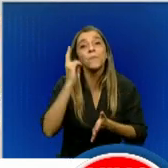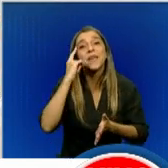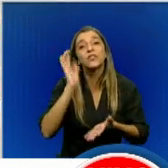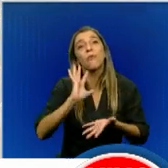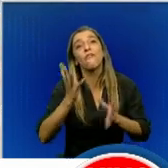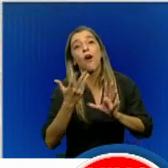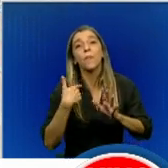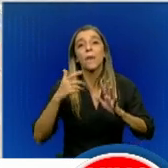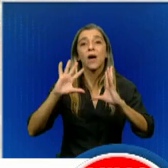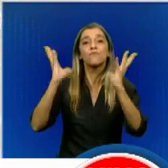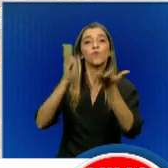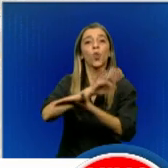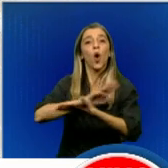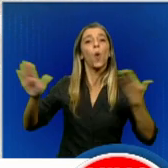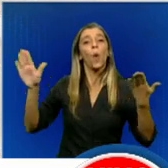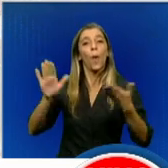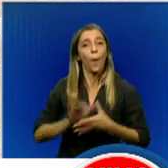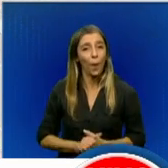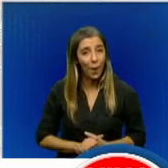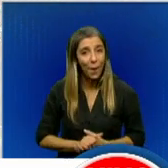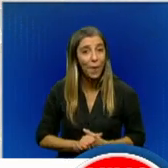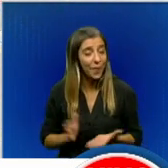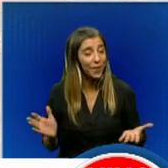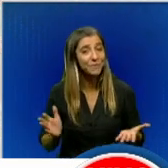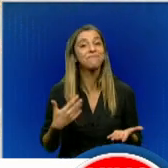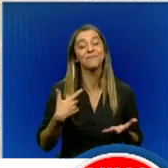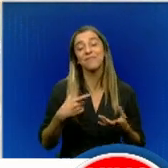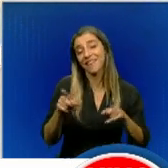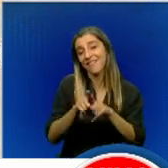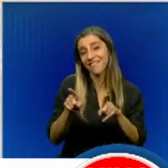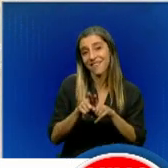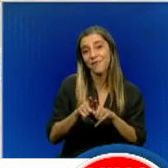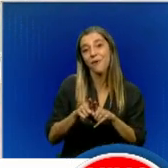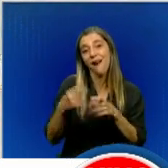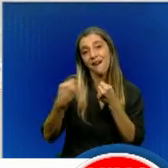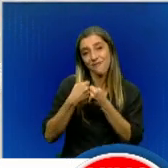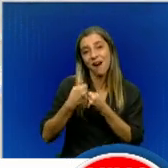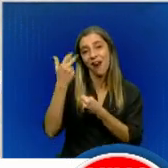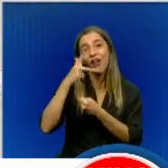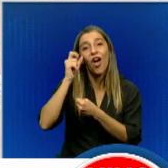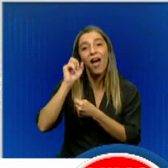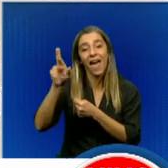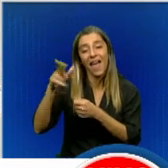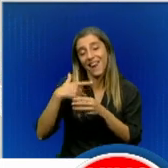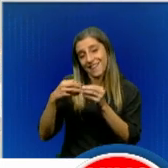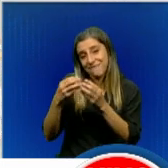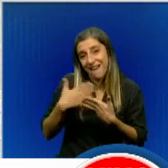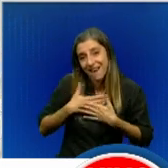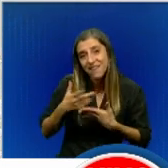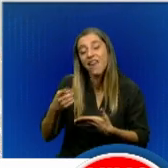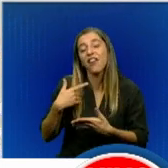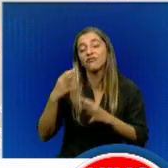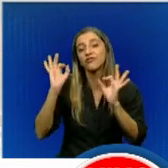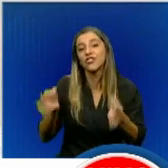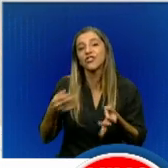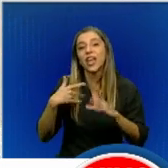compartiendo con mi compañero el diputado heller también estoy convencida que están haciendo ojalá lleguemos a